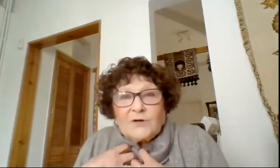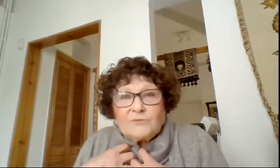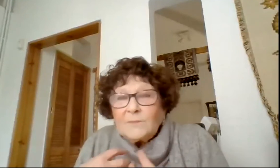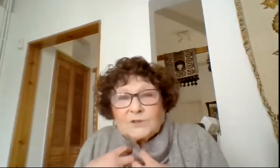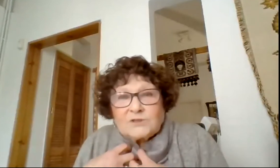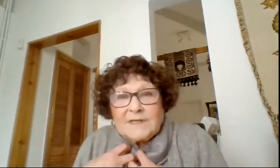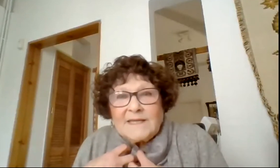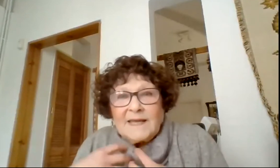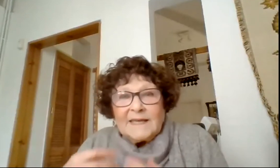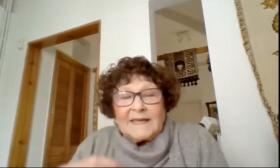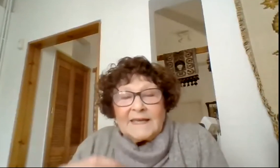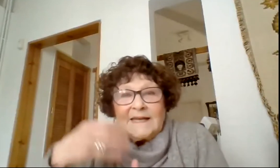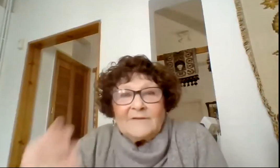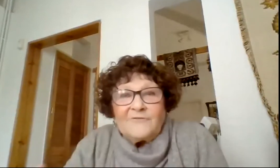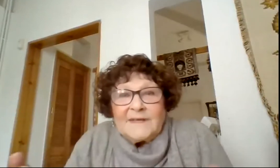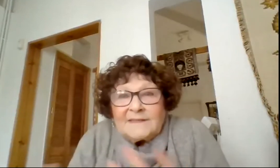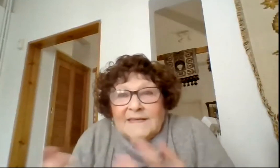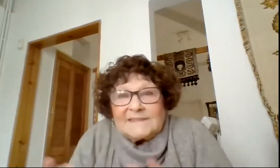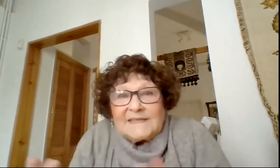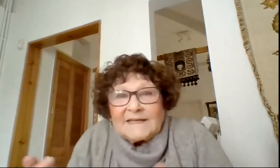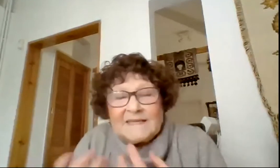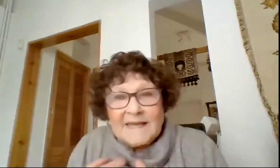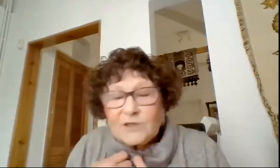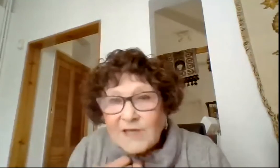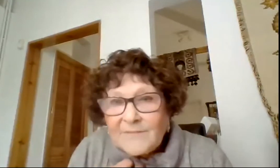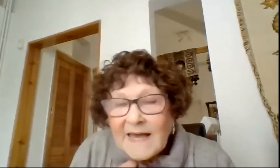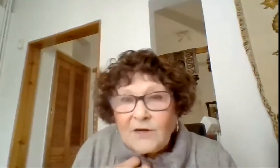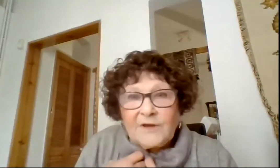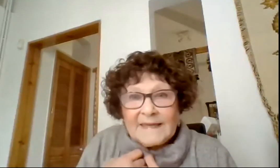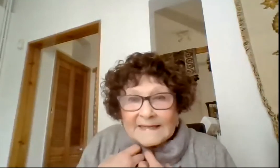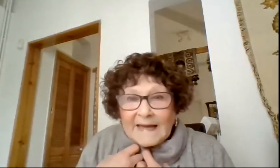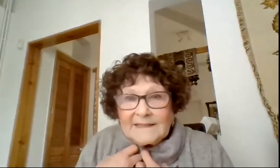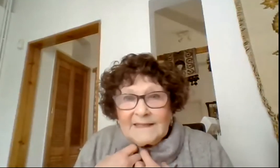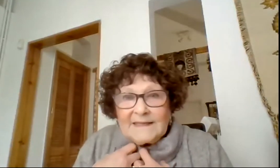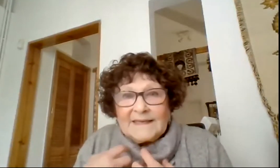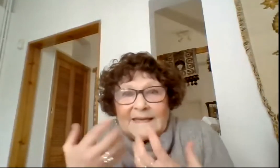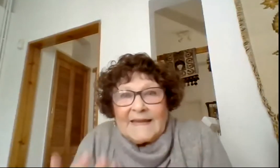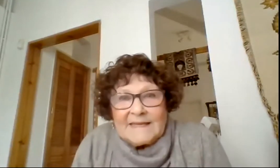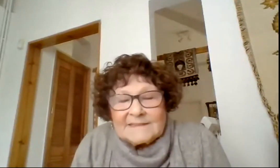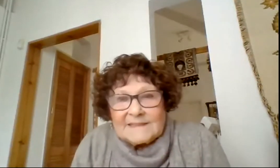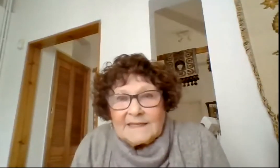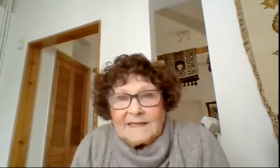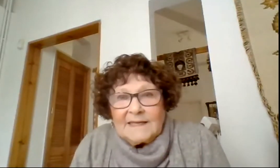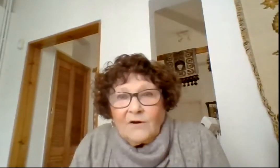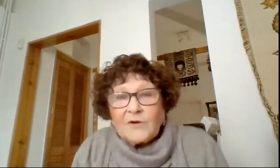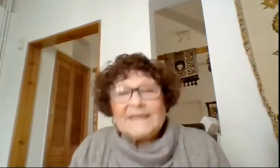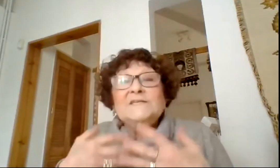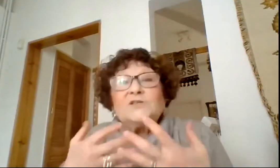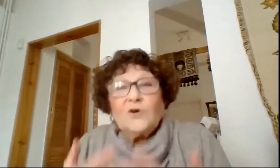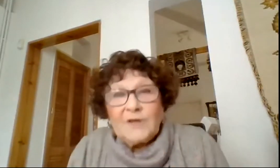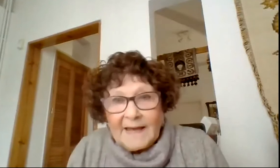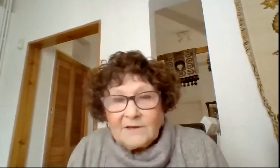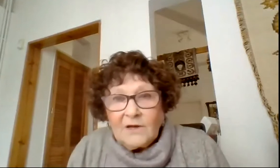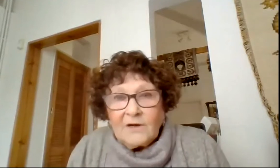la persona con autismo no se reía, el de enfrente, si se reía, él no sabía lo que era. ¿Qué es reírse? ¿O qué